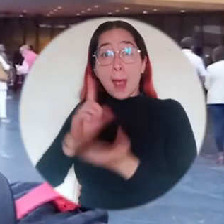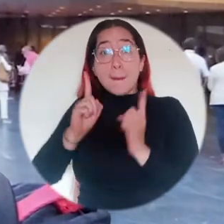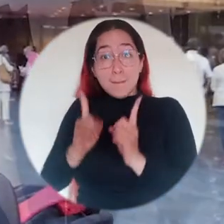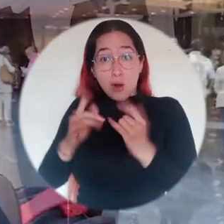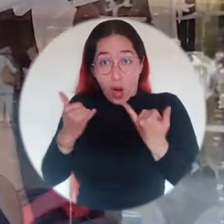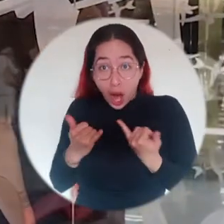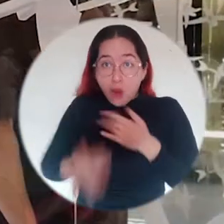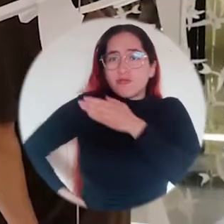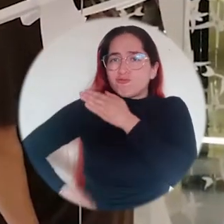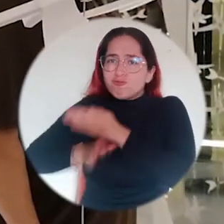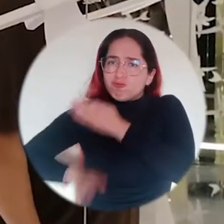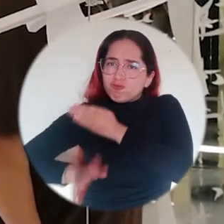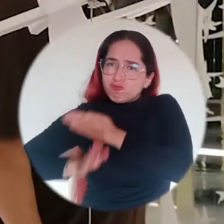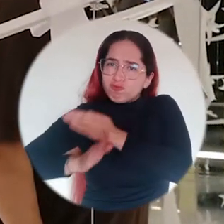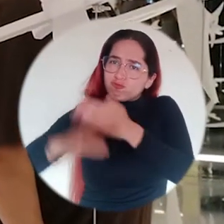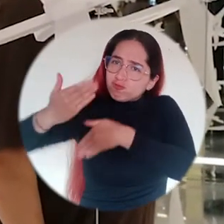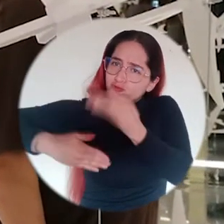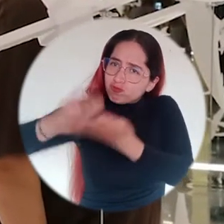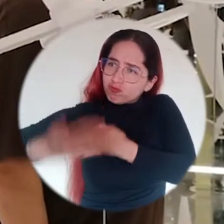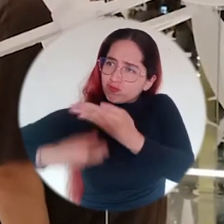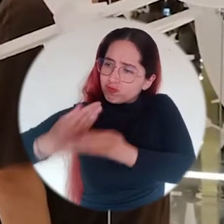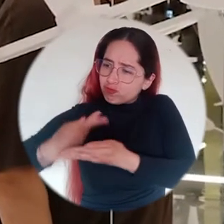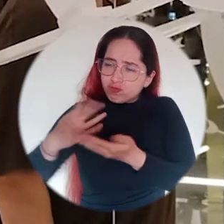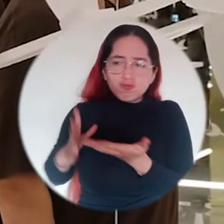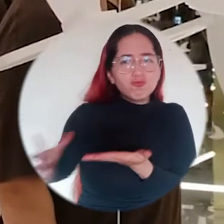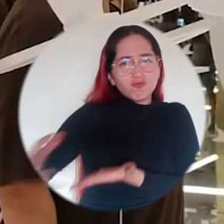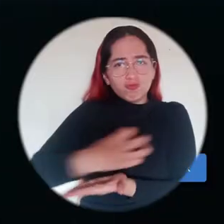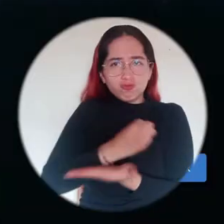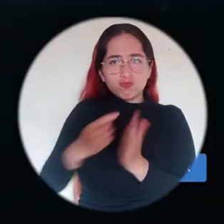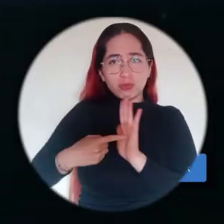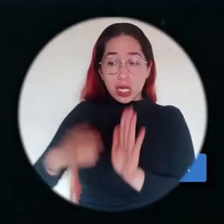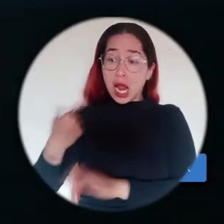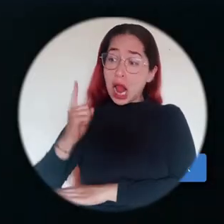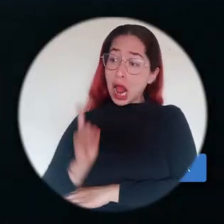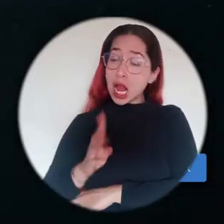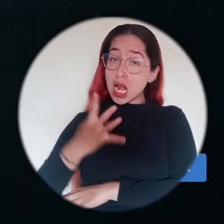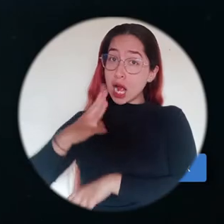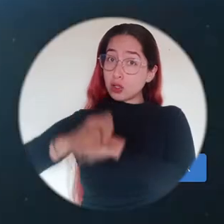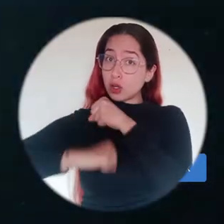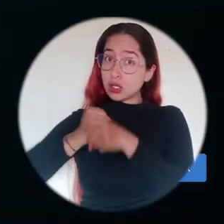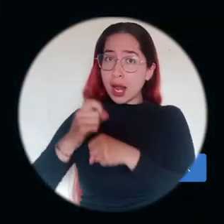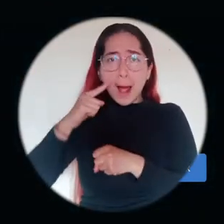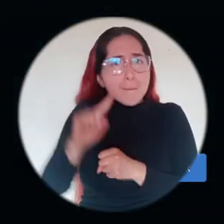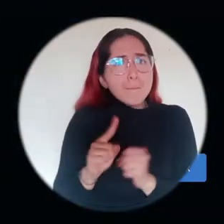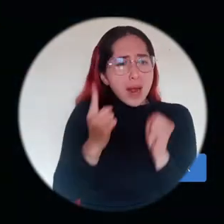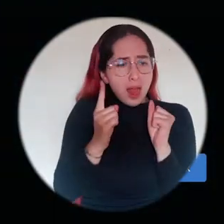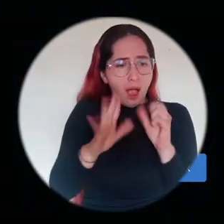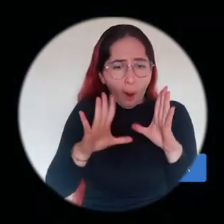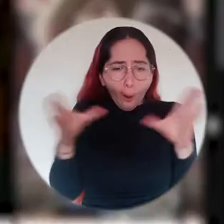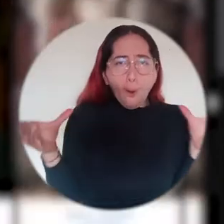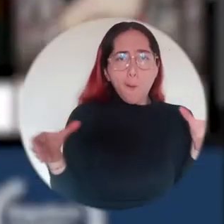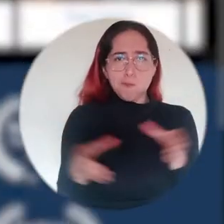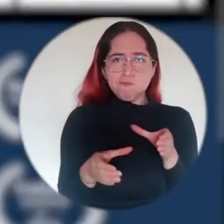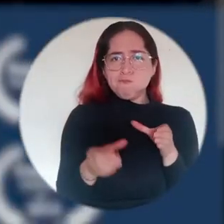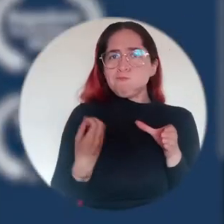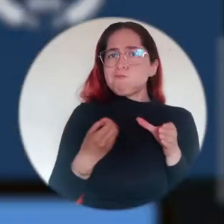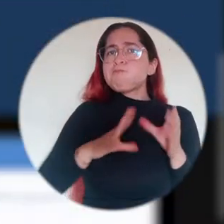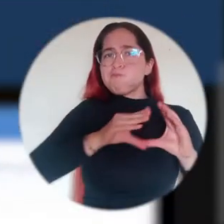y organizando todo lo que hemos hecho durante 14 años. La primera temporada de entrevistas va a salir